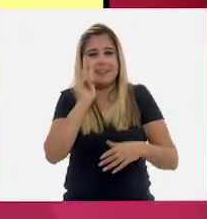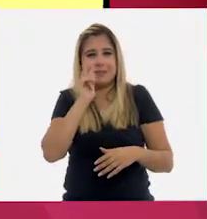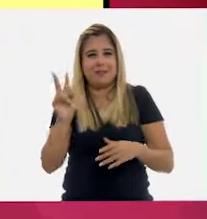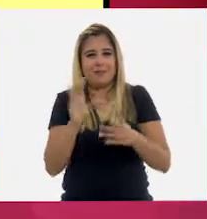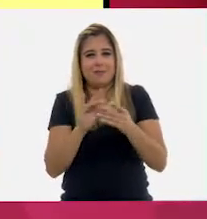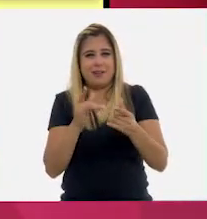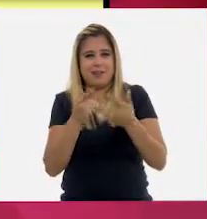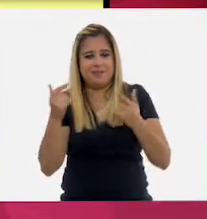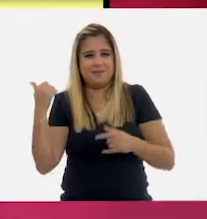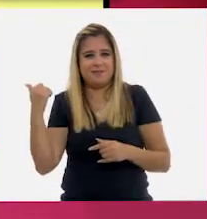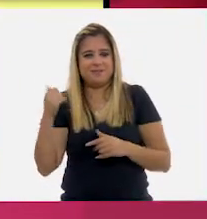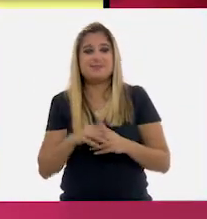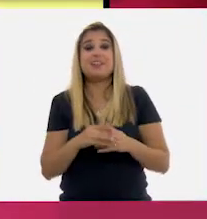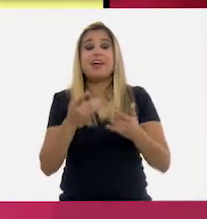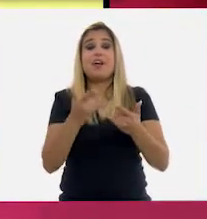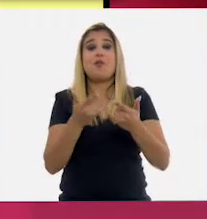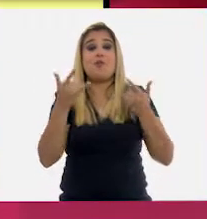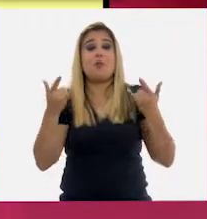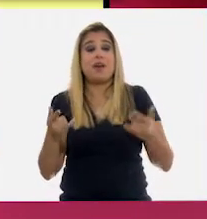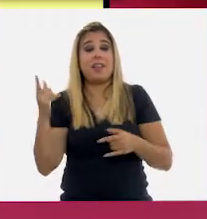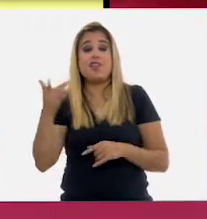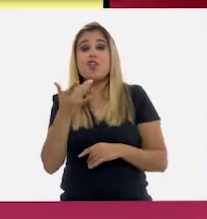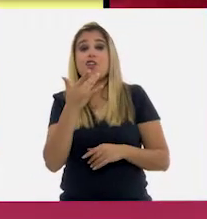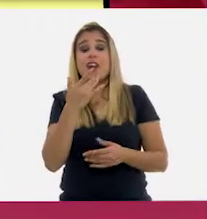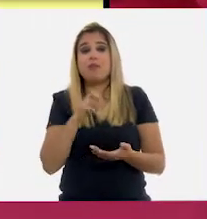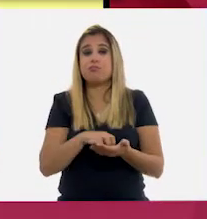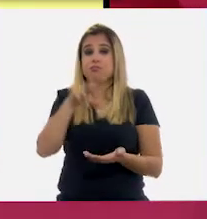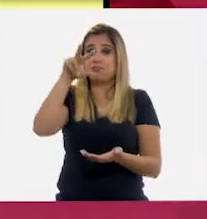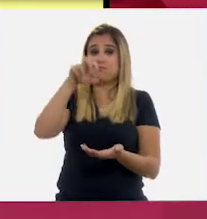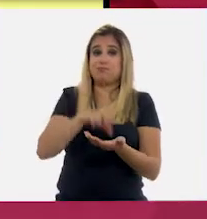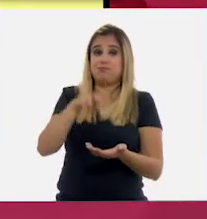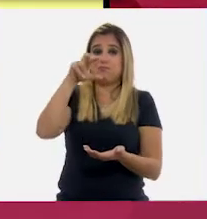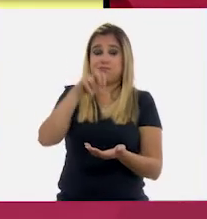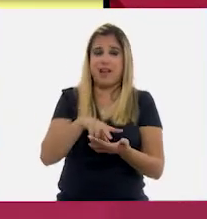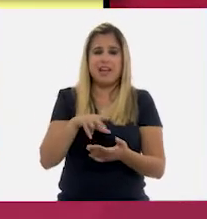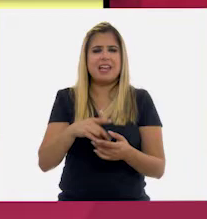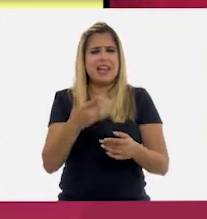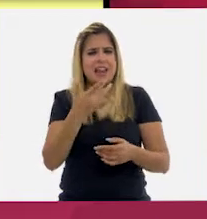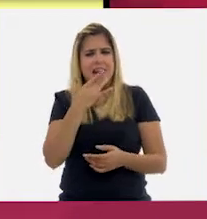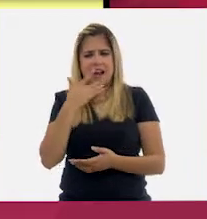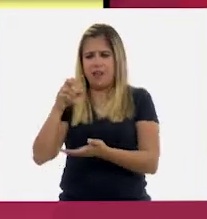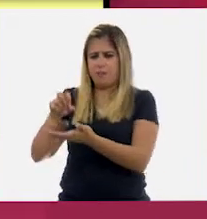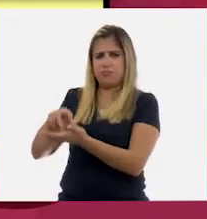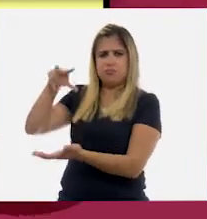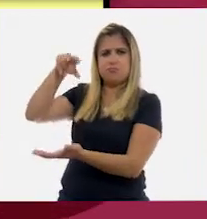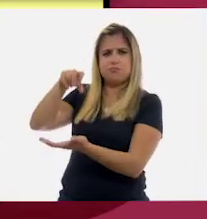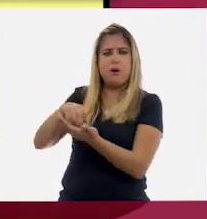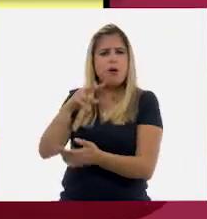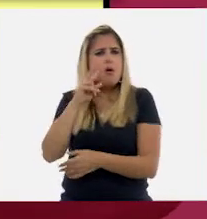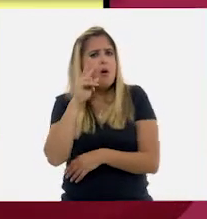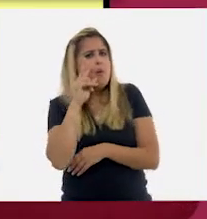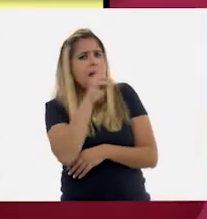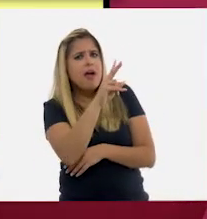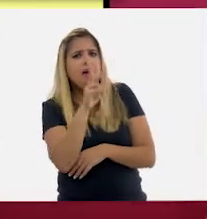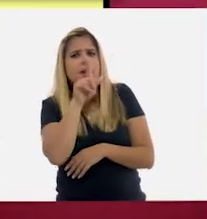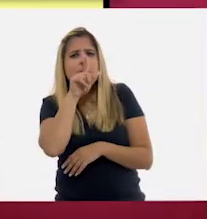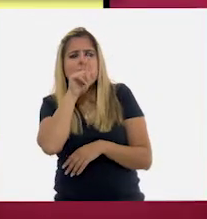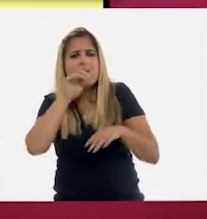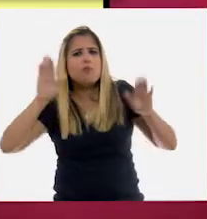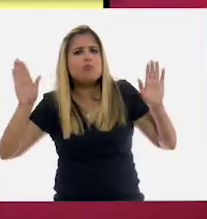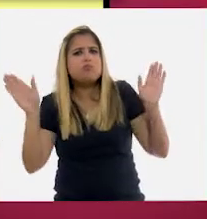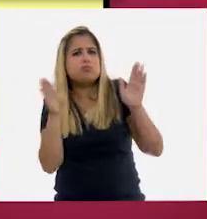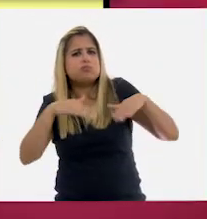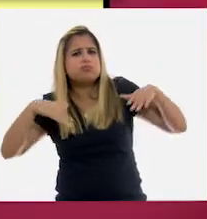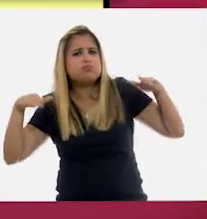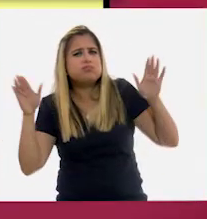más. El cuento de la rana. Una rana veía cómo los pájaros volaban